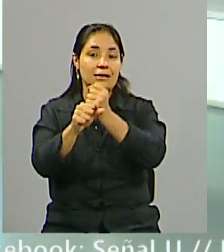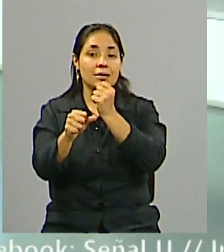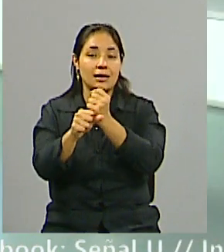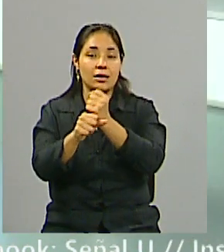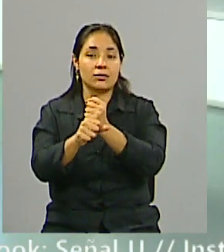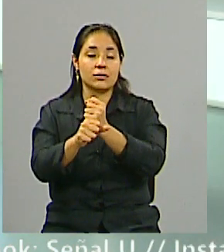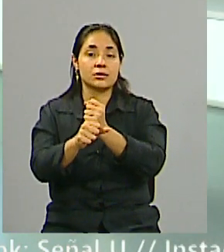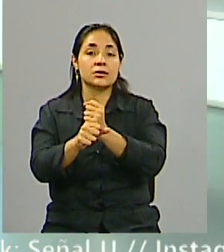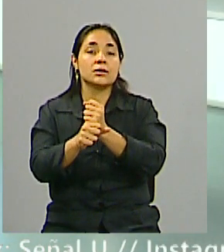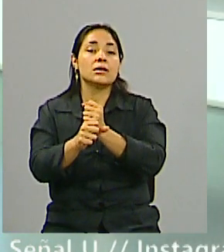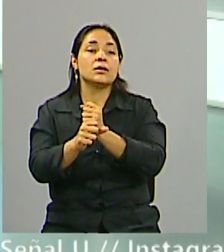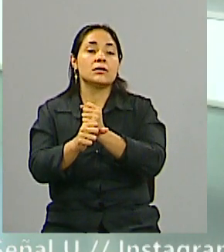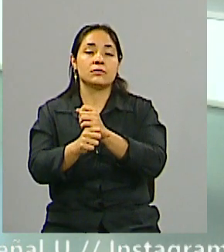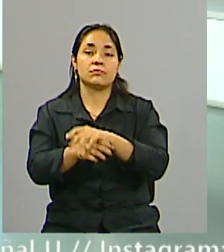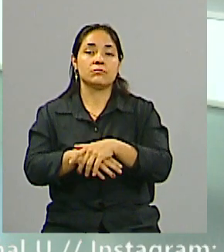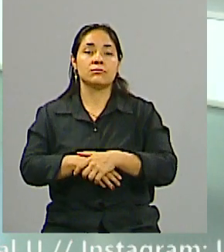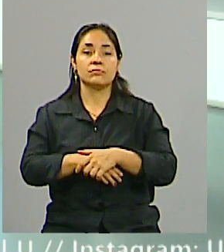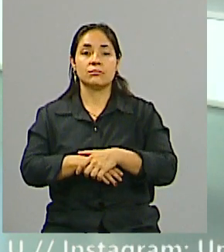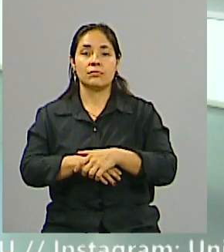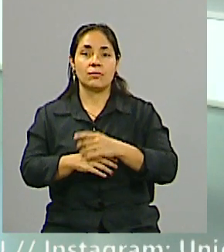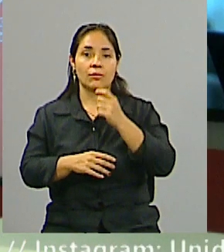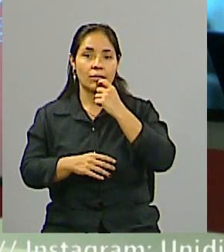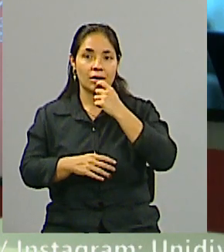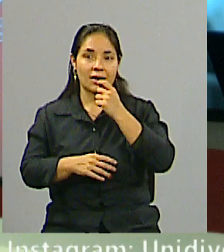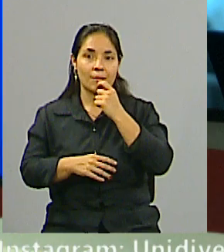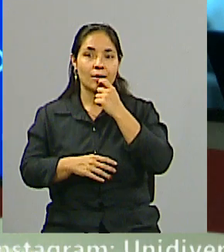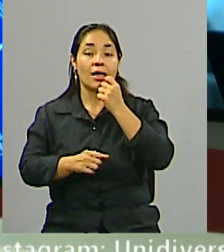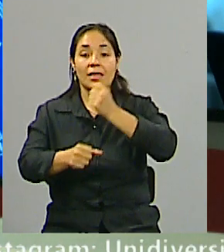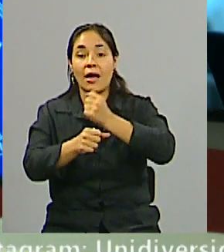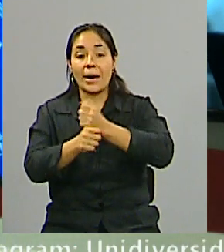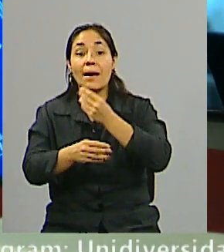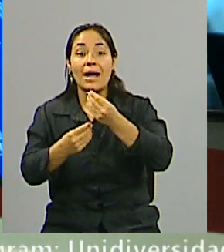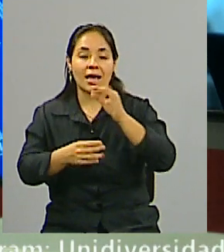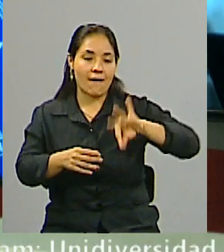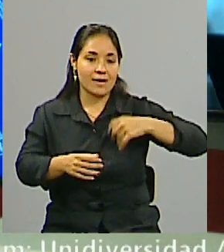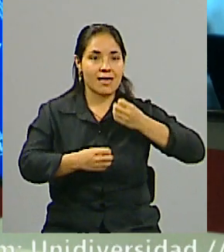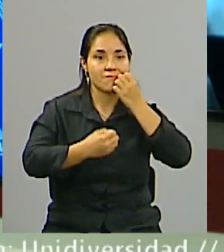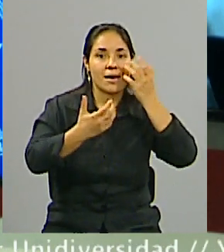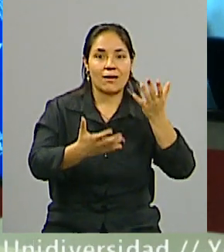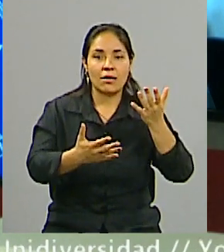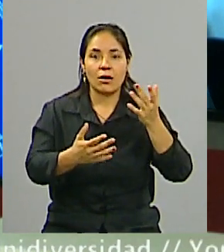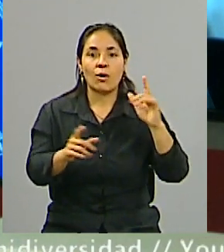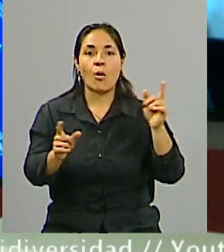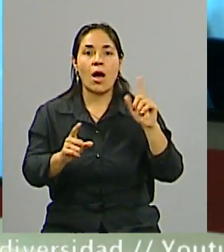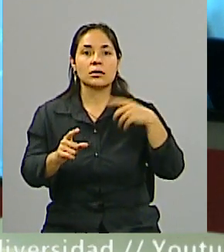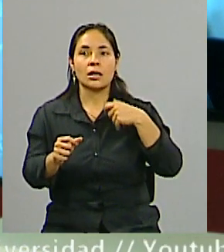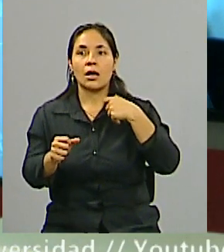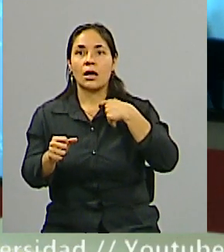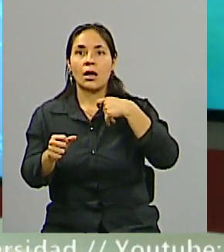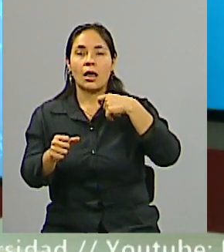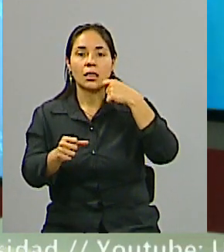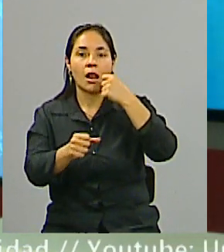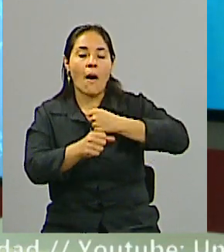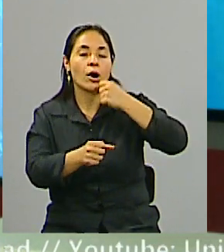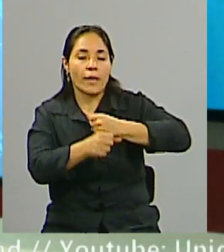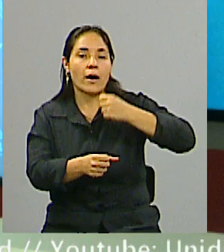de hay que empezar a trabajar para vivir y no vivir para trabajar. Me parece que es medio complicado en la Argentina, porque está probado